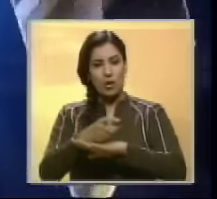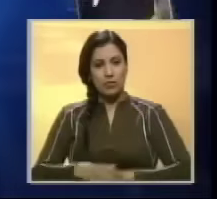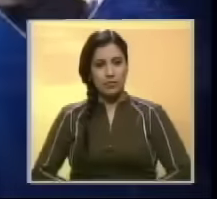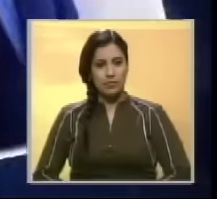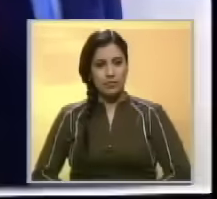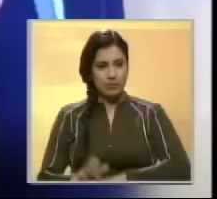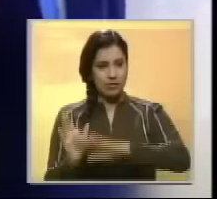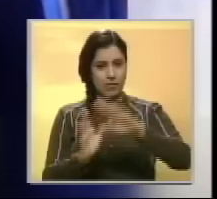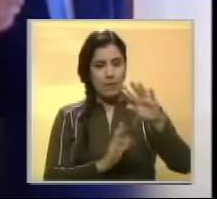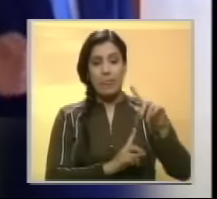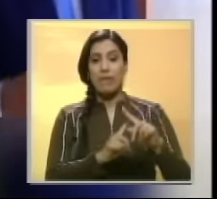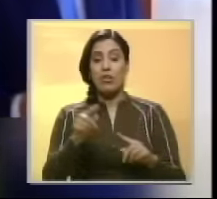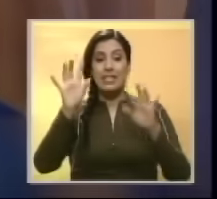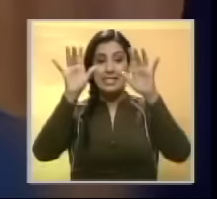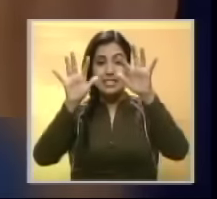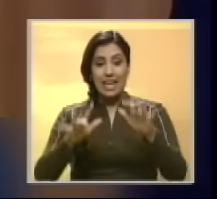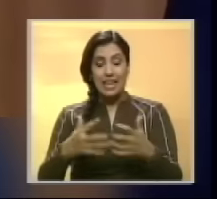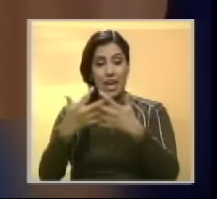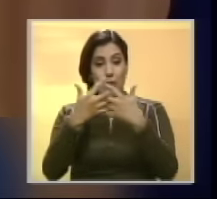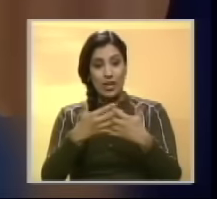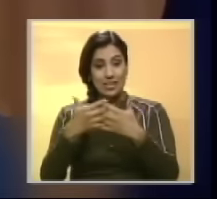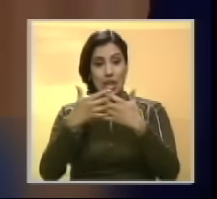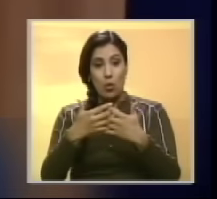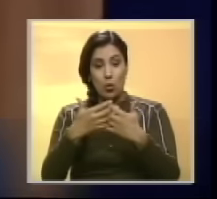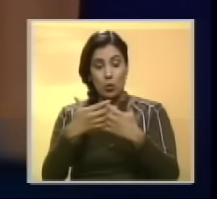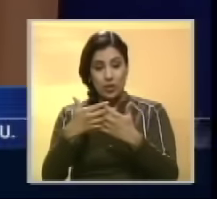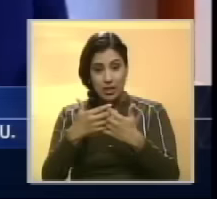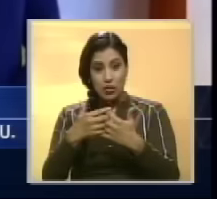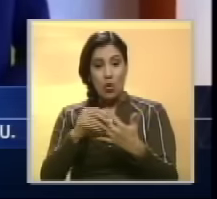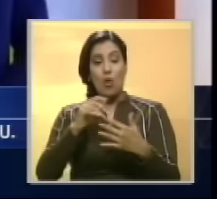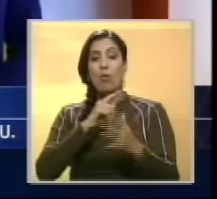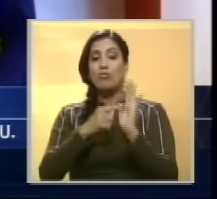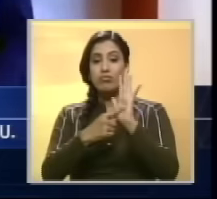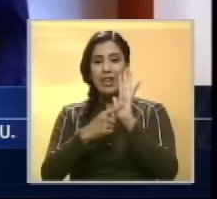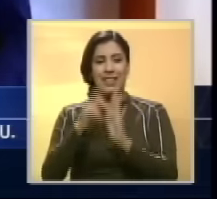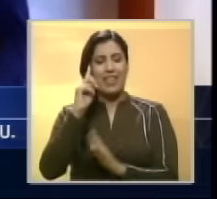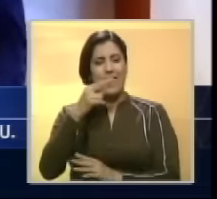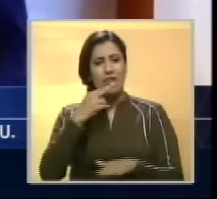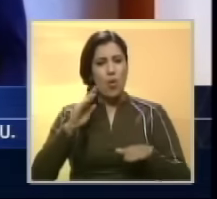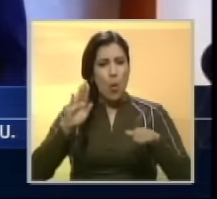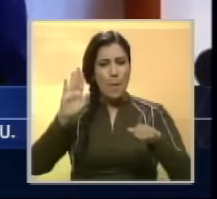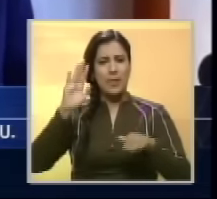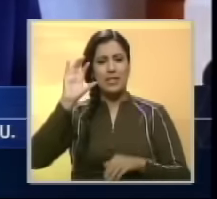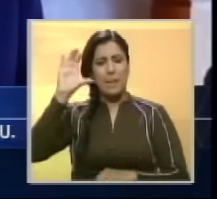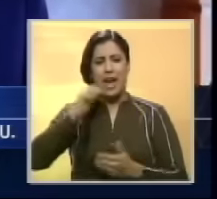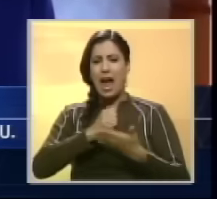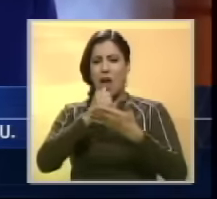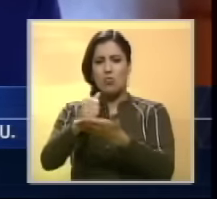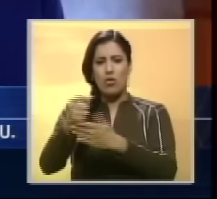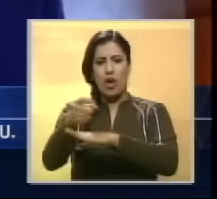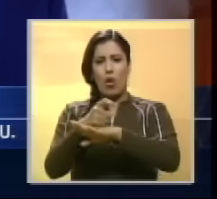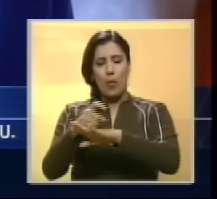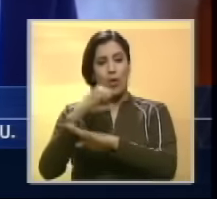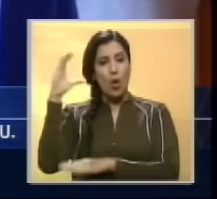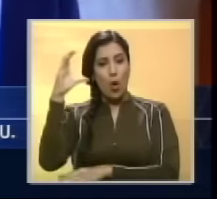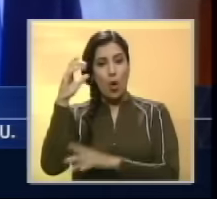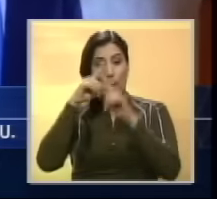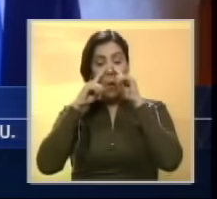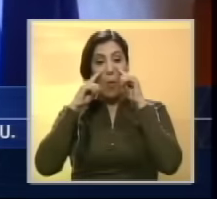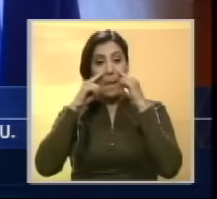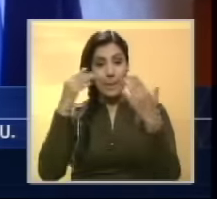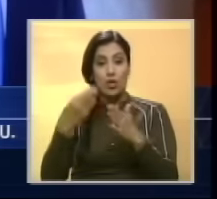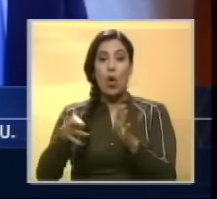senado el secretario de estado de Estados Unidos John ker resaltó el compromiso de su país para ayudar al gobierno de Colombia de Juan Manuel